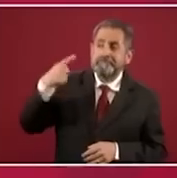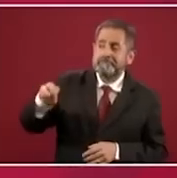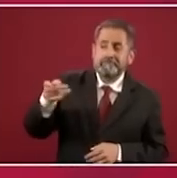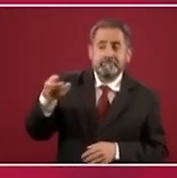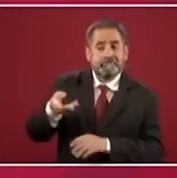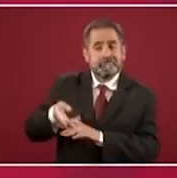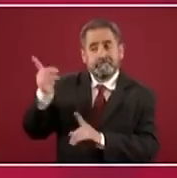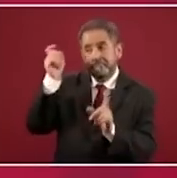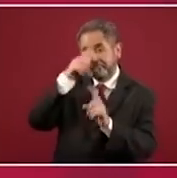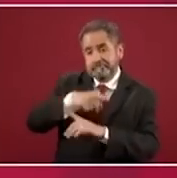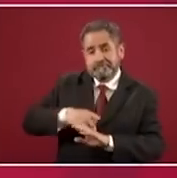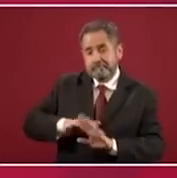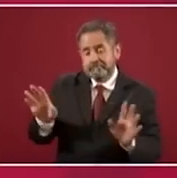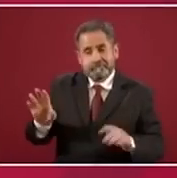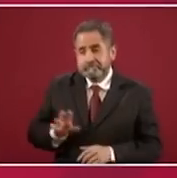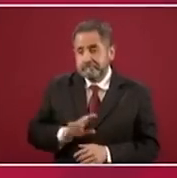muy difícil.